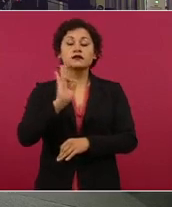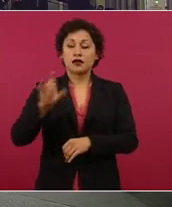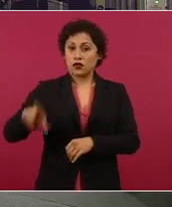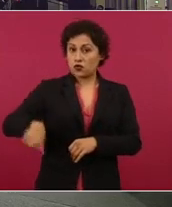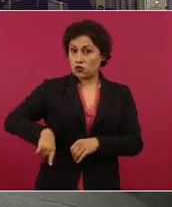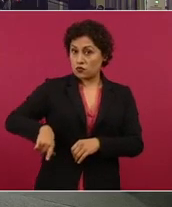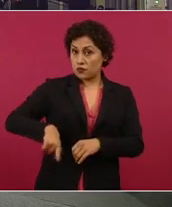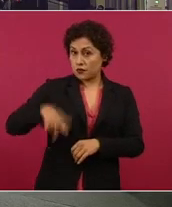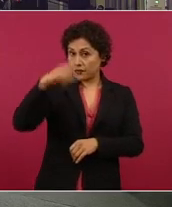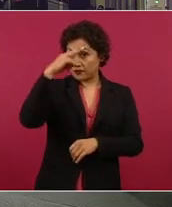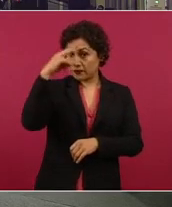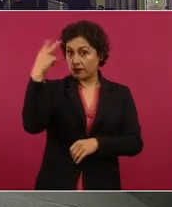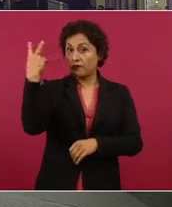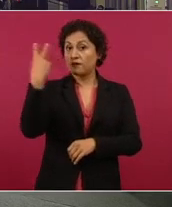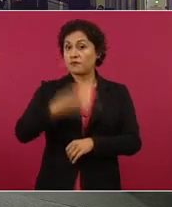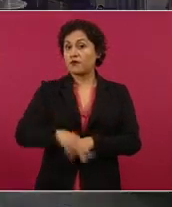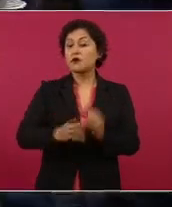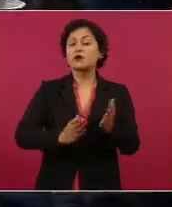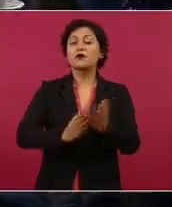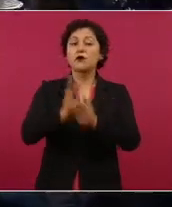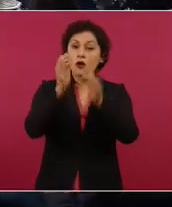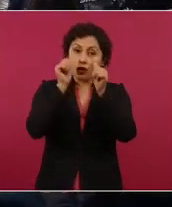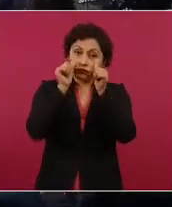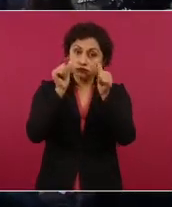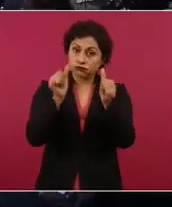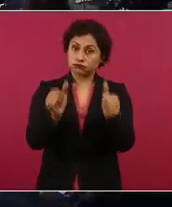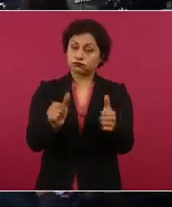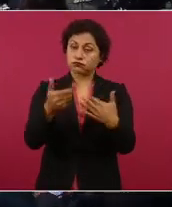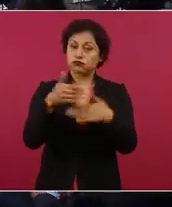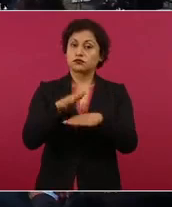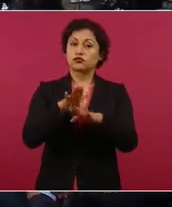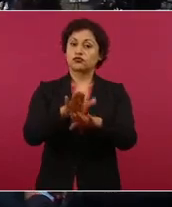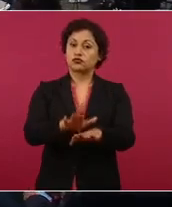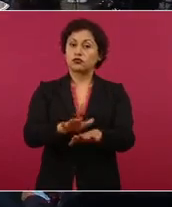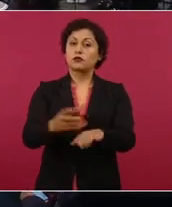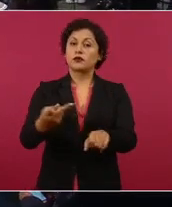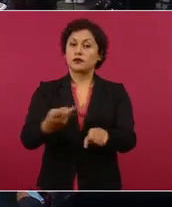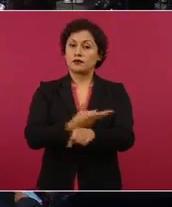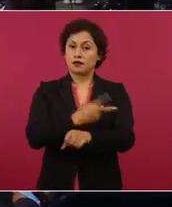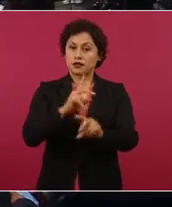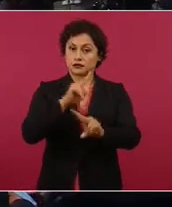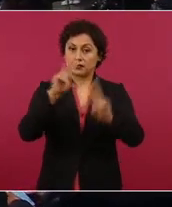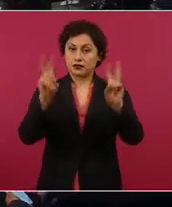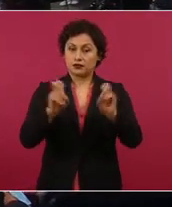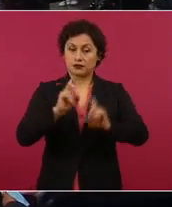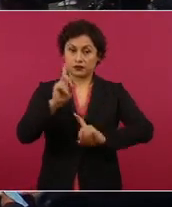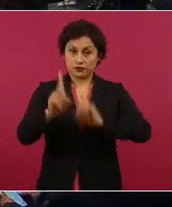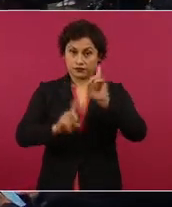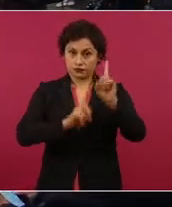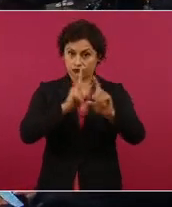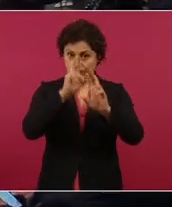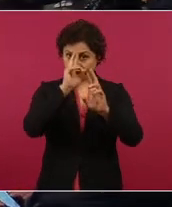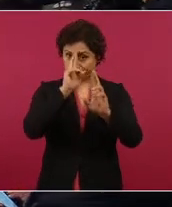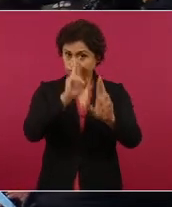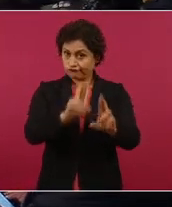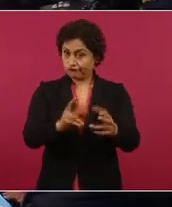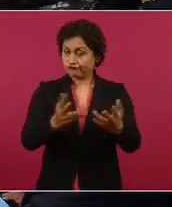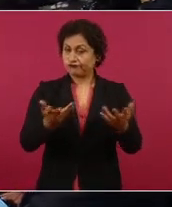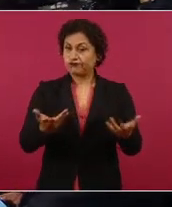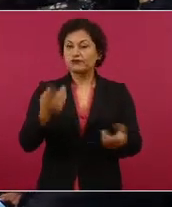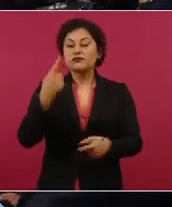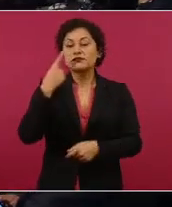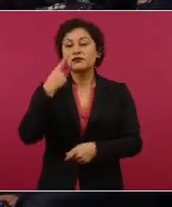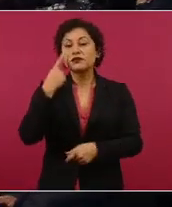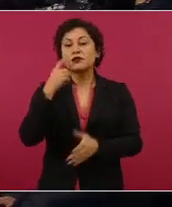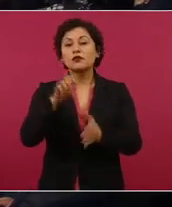mexicano en el respeto que tiene el ejercicio de la actividad deportiva? Se vea, por ejemplo, no solamente